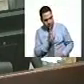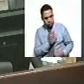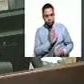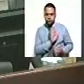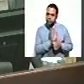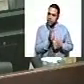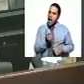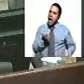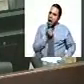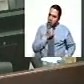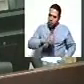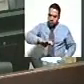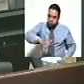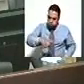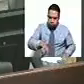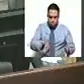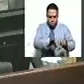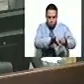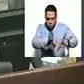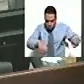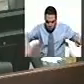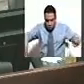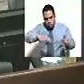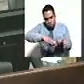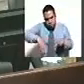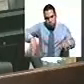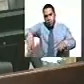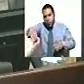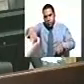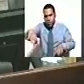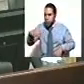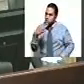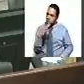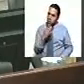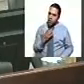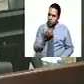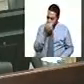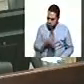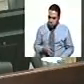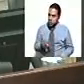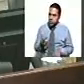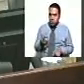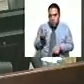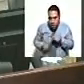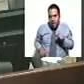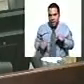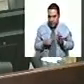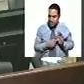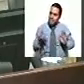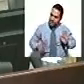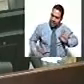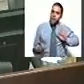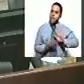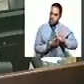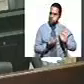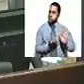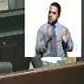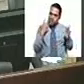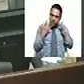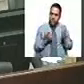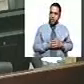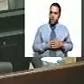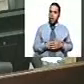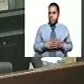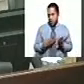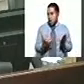a agua y alcantarillado. Eso ya está garantizado en otras leyes. Luego, ¿cuál es el valor agregado de este proyecto?